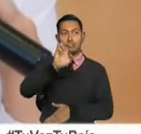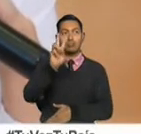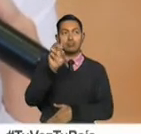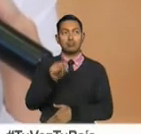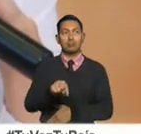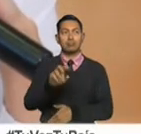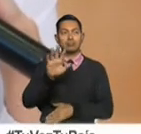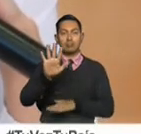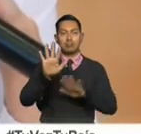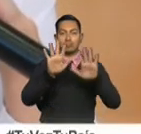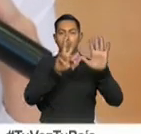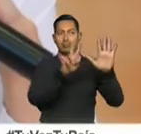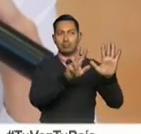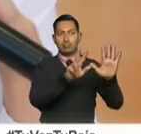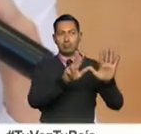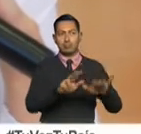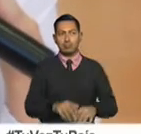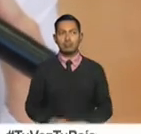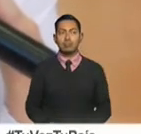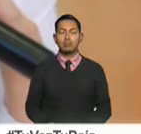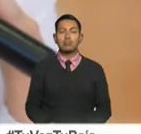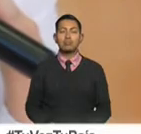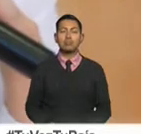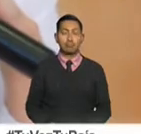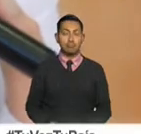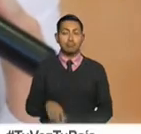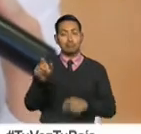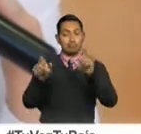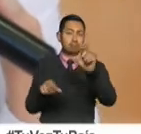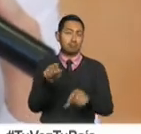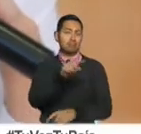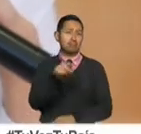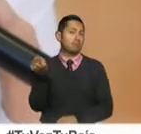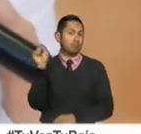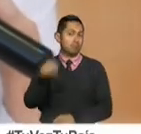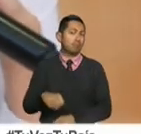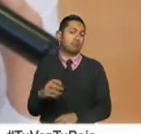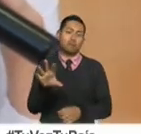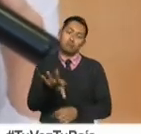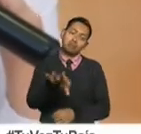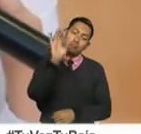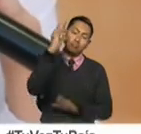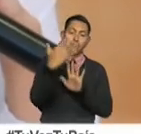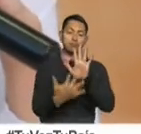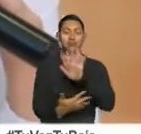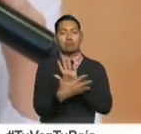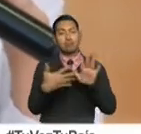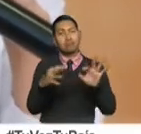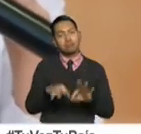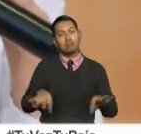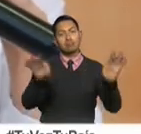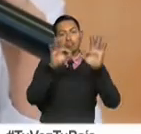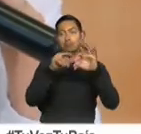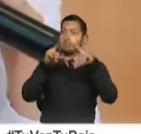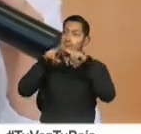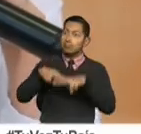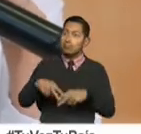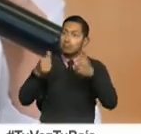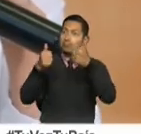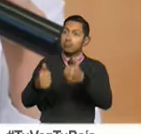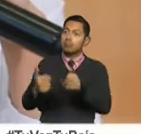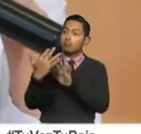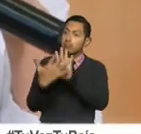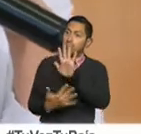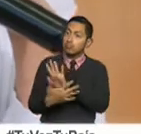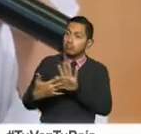este punto es que los chicos y las chicas van a poder escoger el horario. Por eso es muy importante que revisen bien, que se pongan de acuerdo con sus horarios,